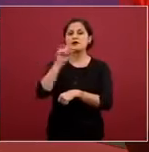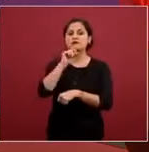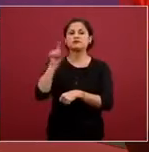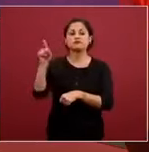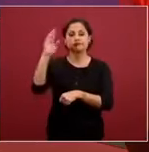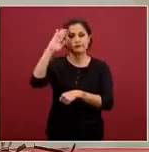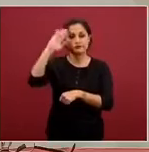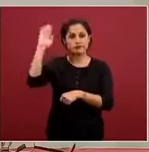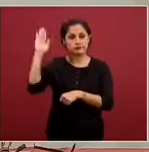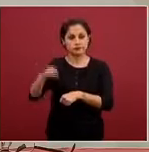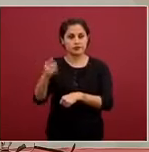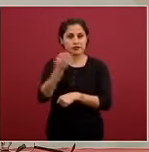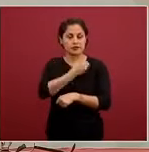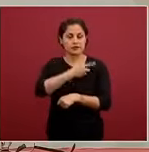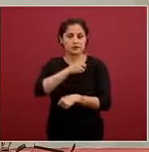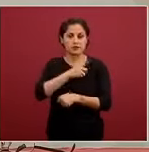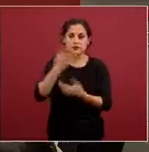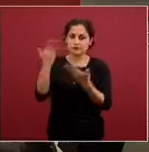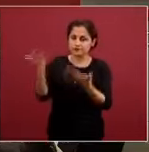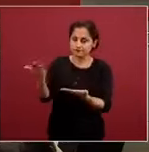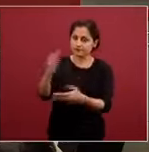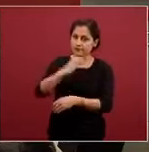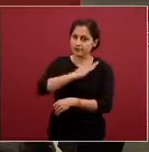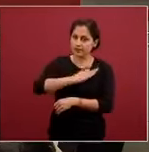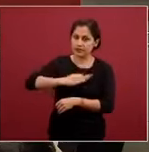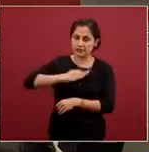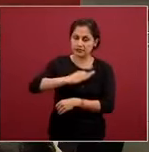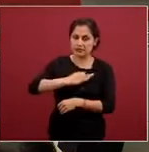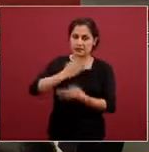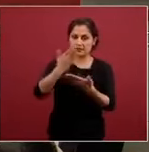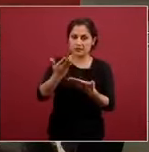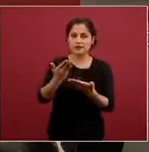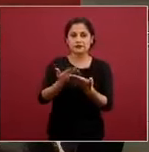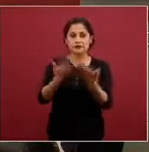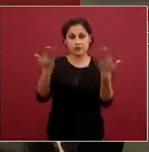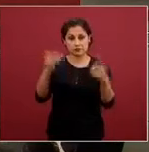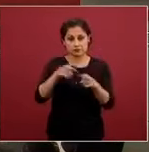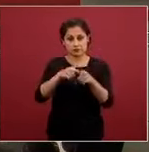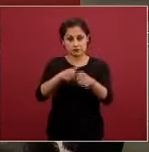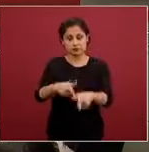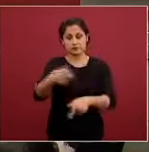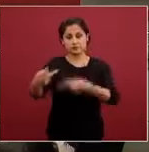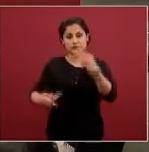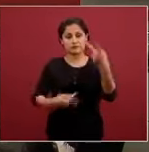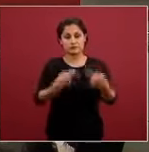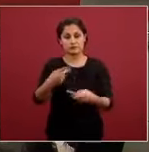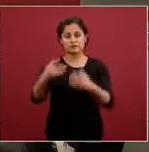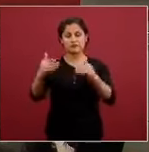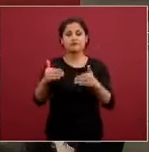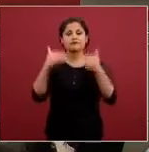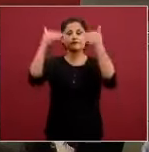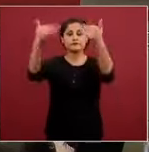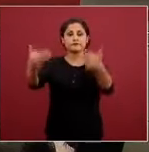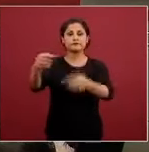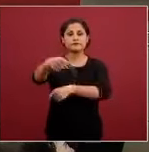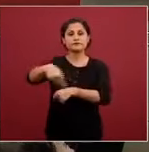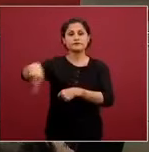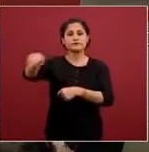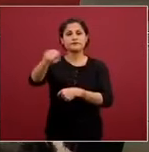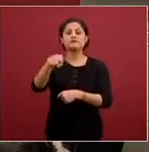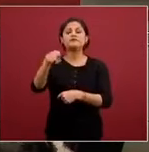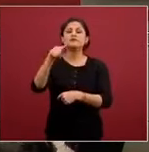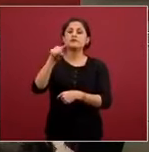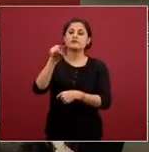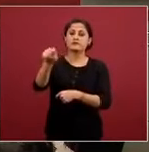querida doctora Mirna Beltrán. Sigamos con preguntas. Estaba Bianca, y nos vamos a ir allá atrás, porque no hemos dado la